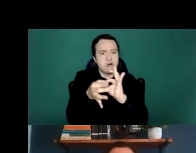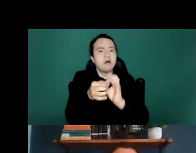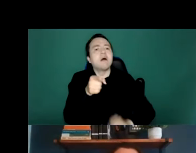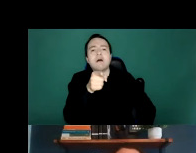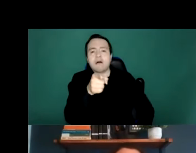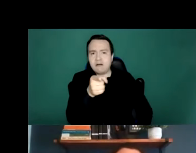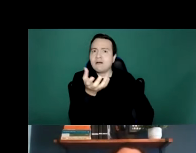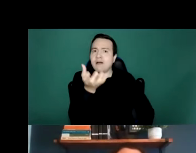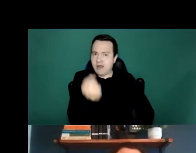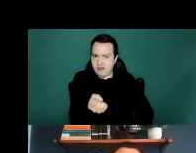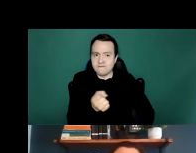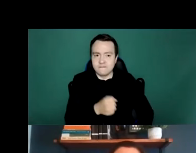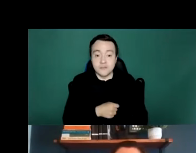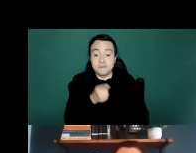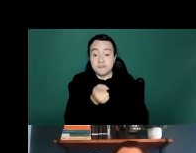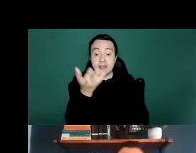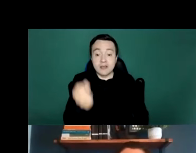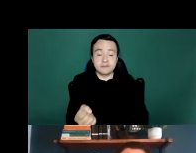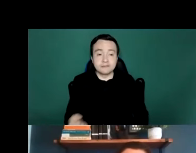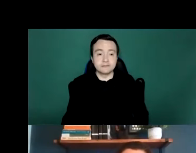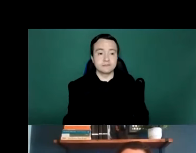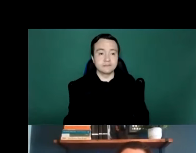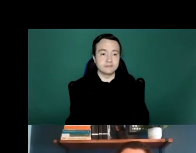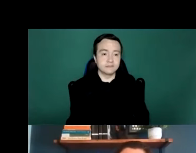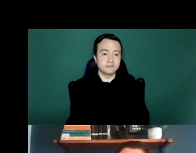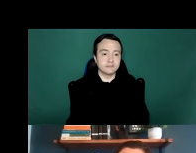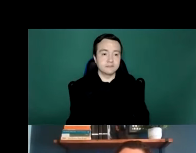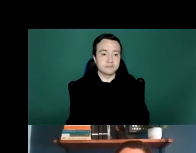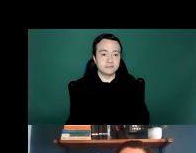que países que tienden a tener altos